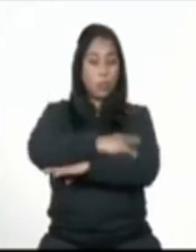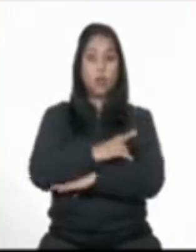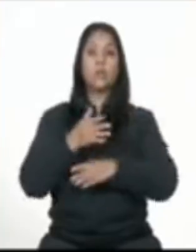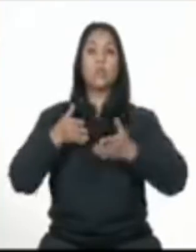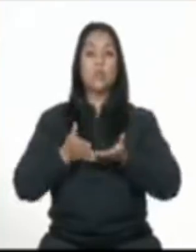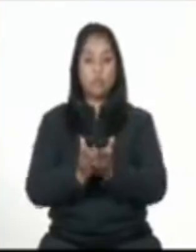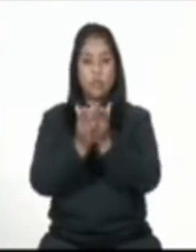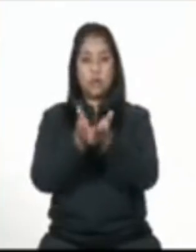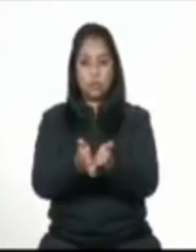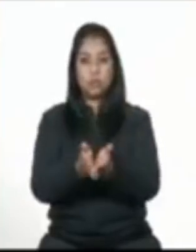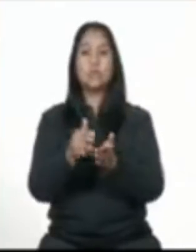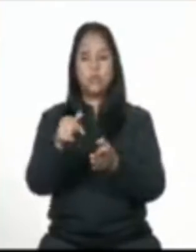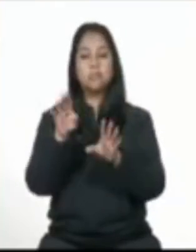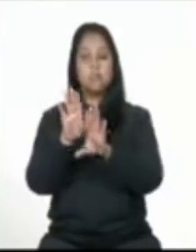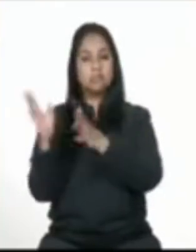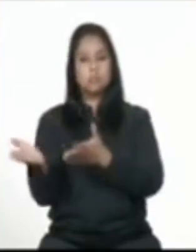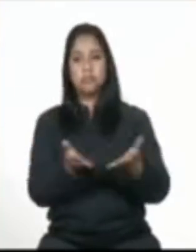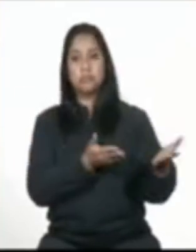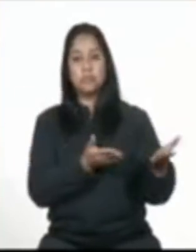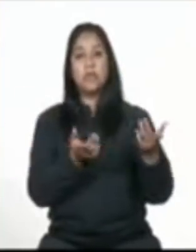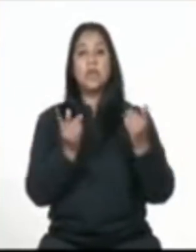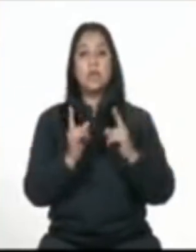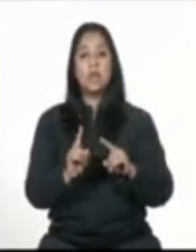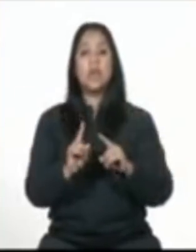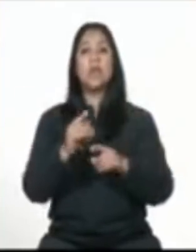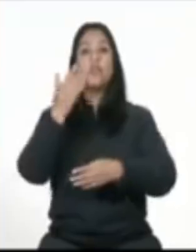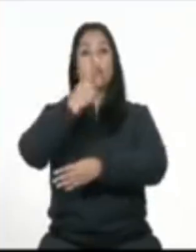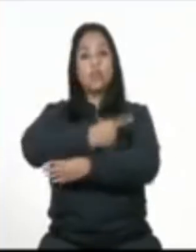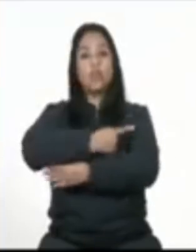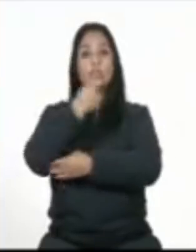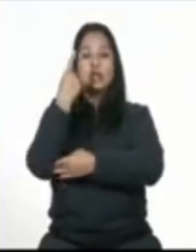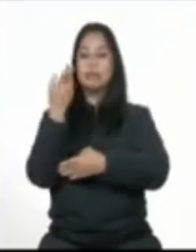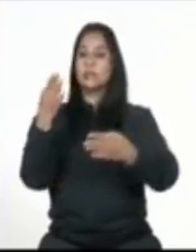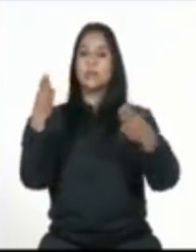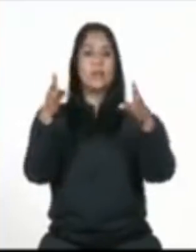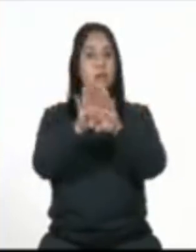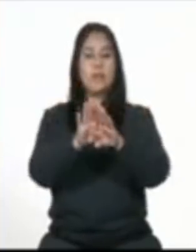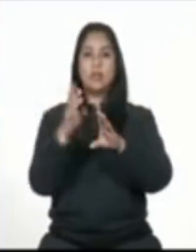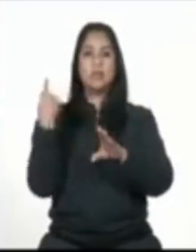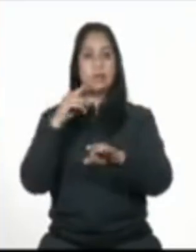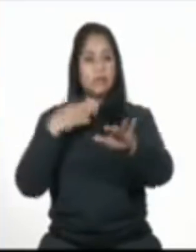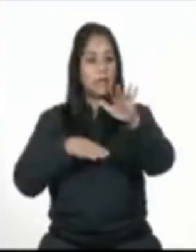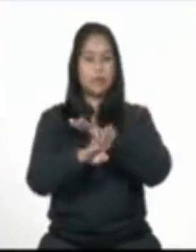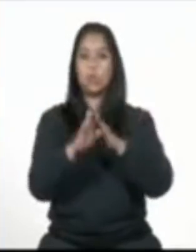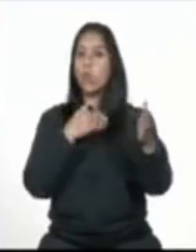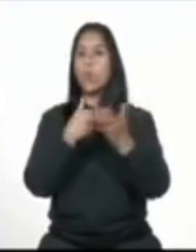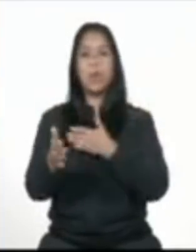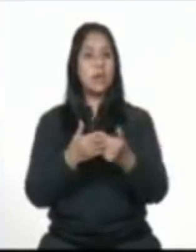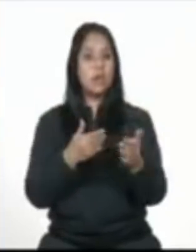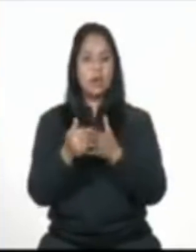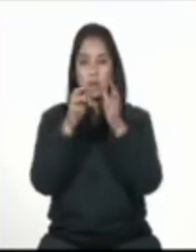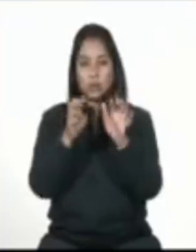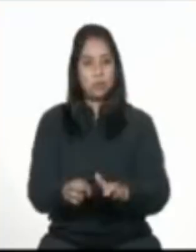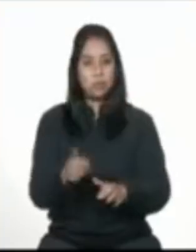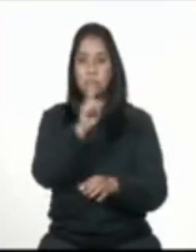nacionales se mantendrán abiertos. Las fronteras del país estarán cerradas para el ingreso de cualquier persona que no